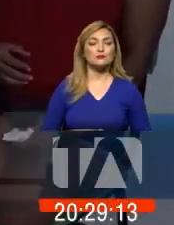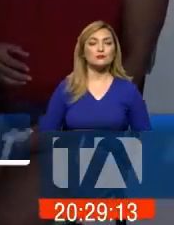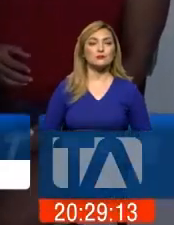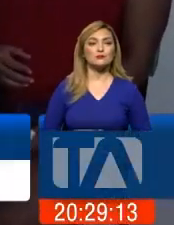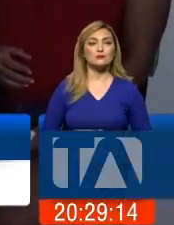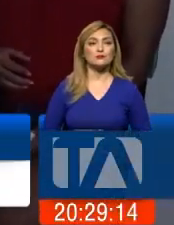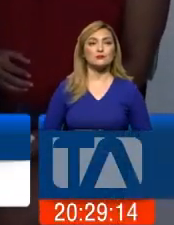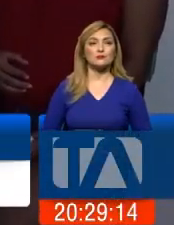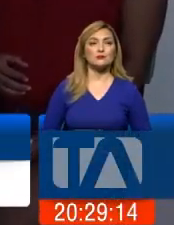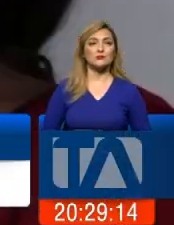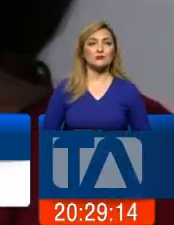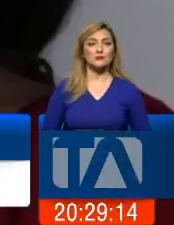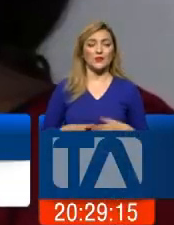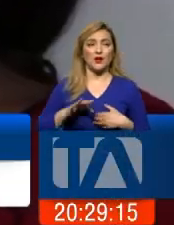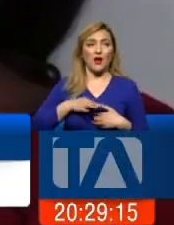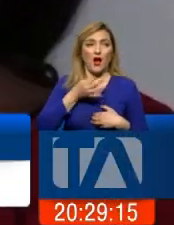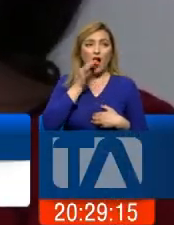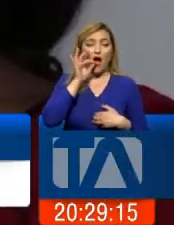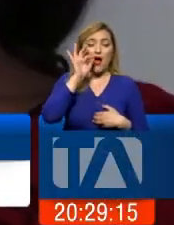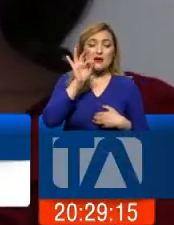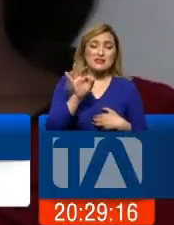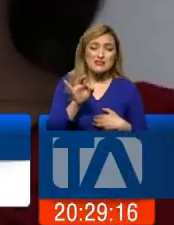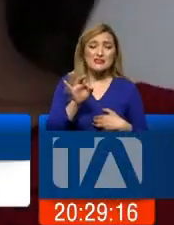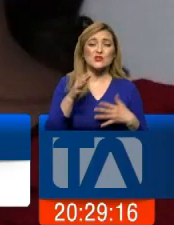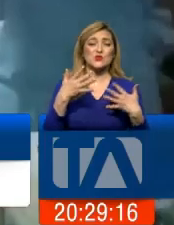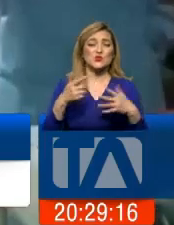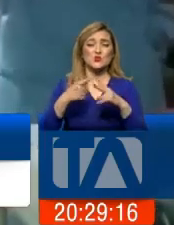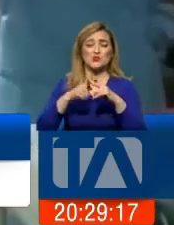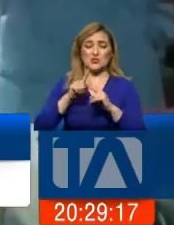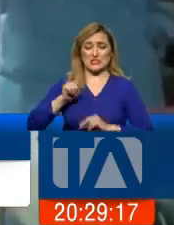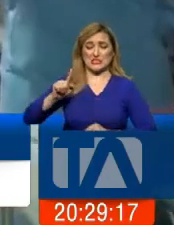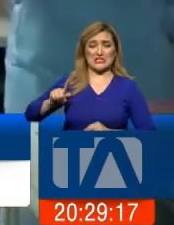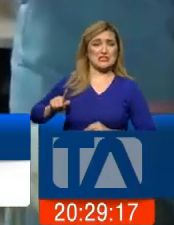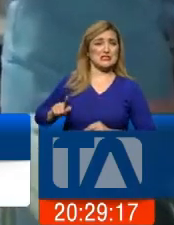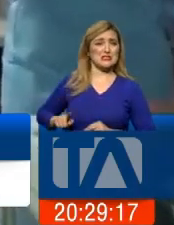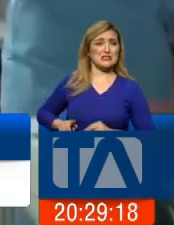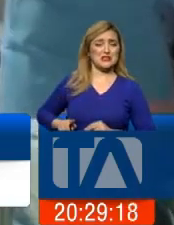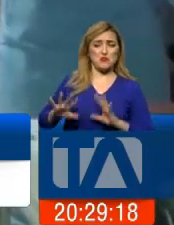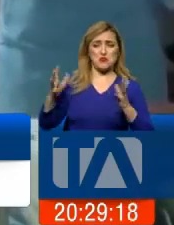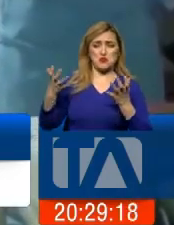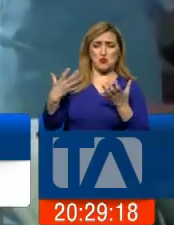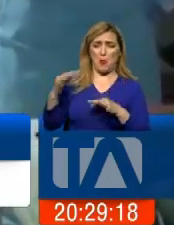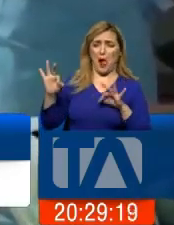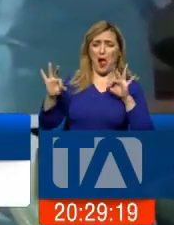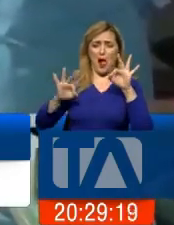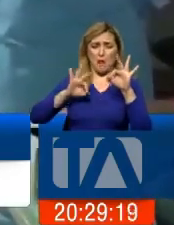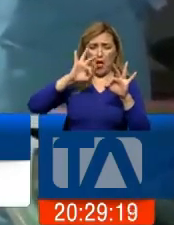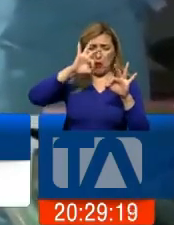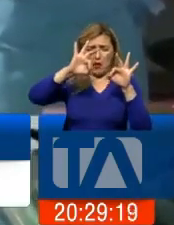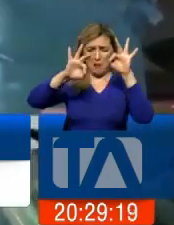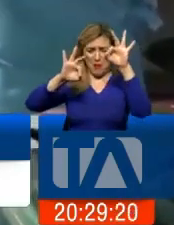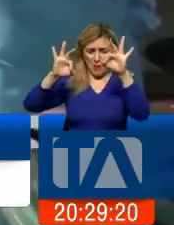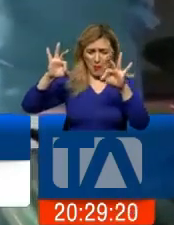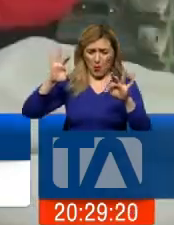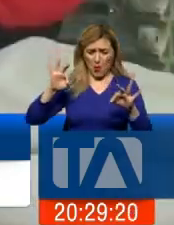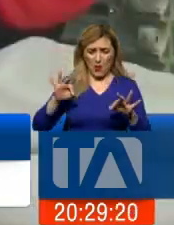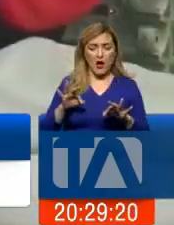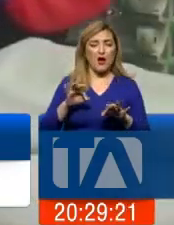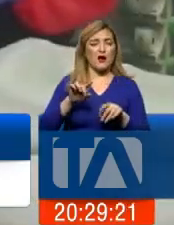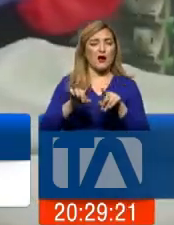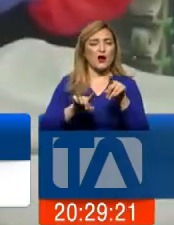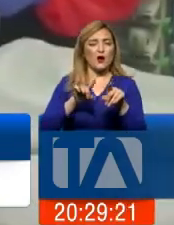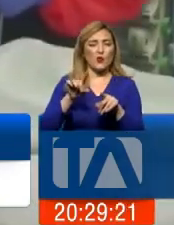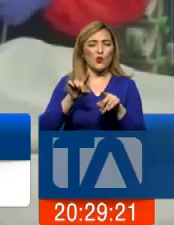En medio de la pandemia de coronavirus que nació en China y se extendió por todo el mundo, los virus conocidos no se